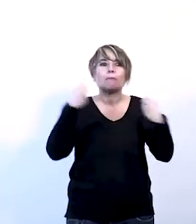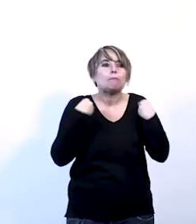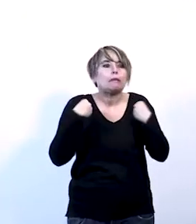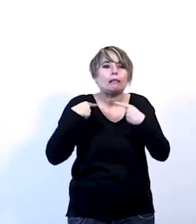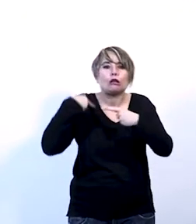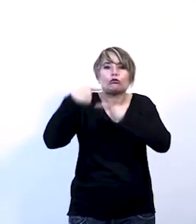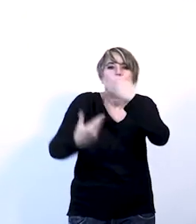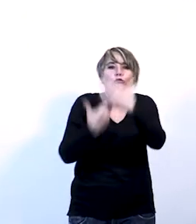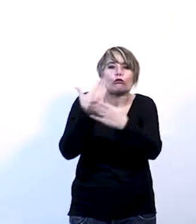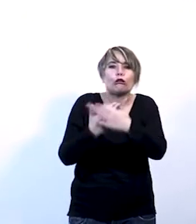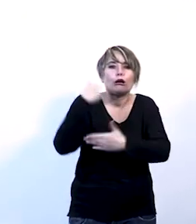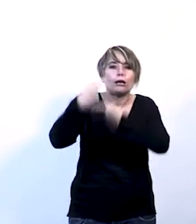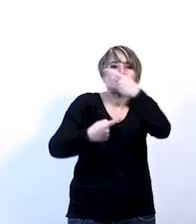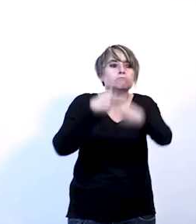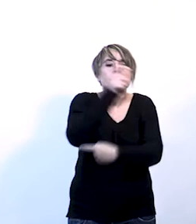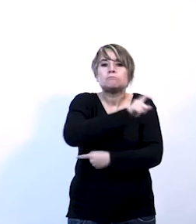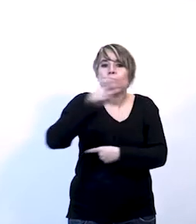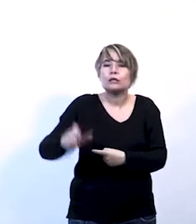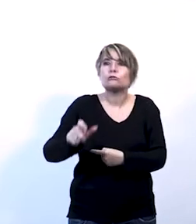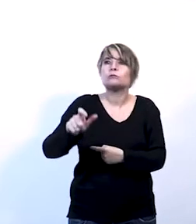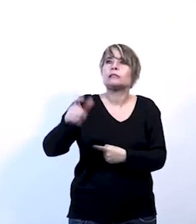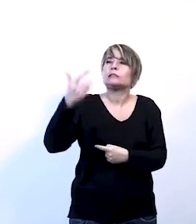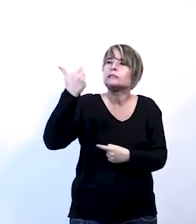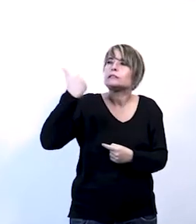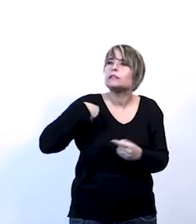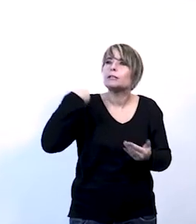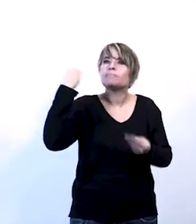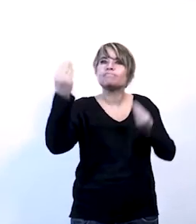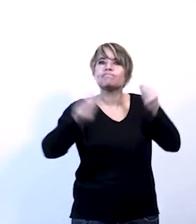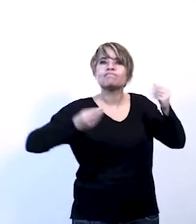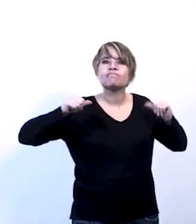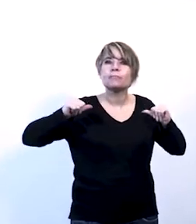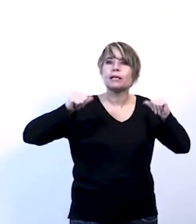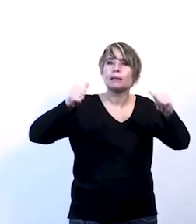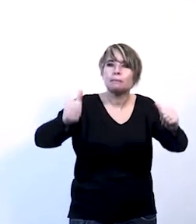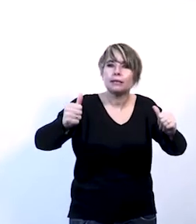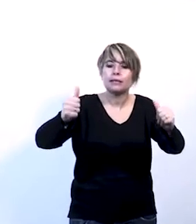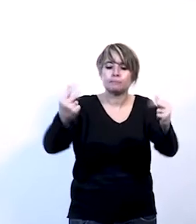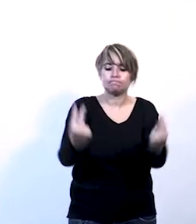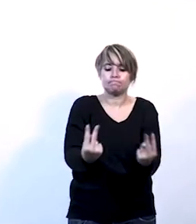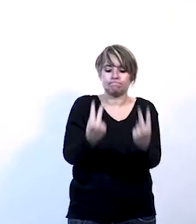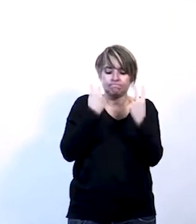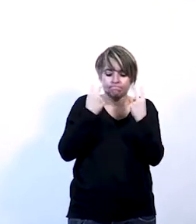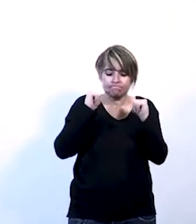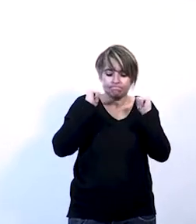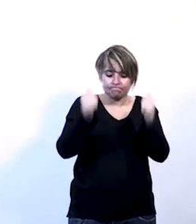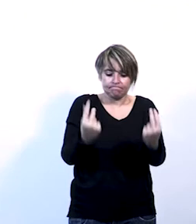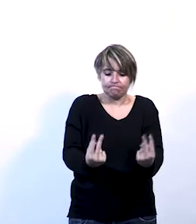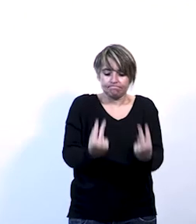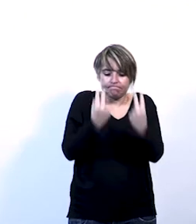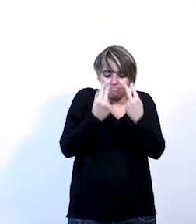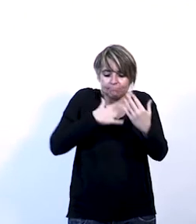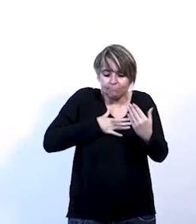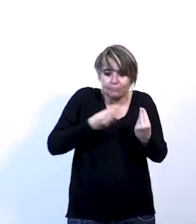diaria en la que la gente empieza a tratarse y empieza a hacer su